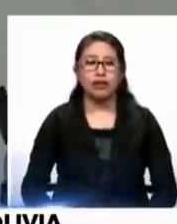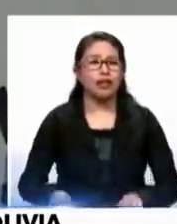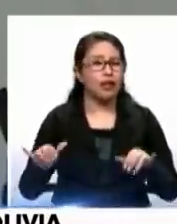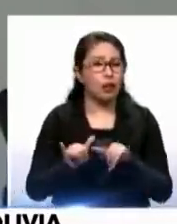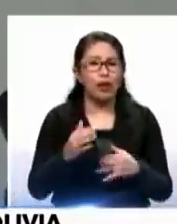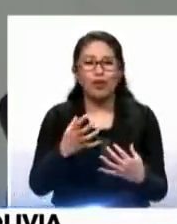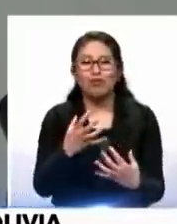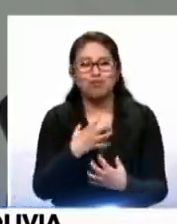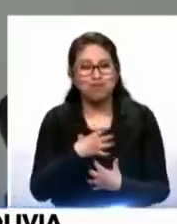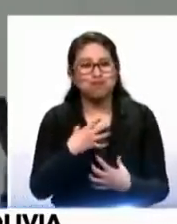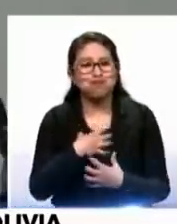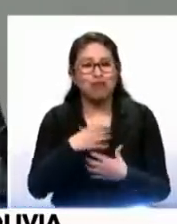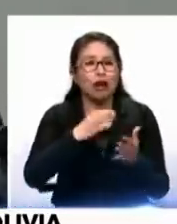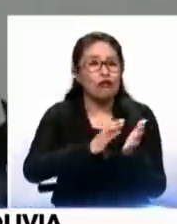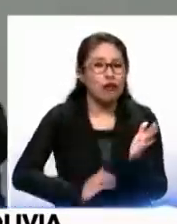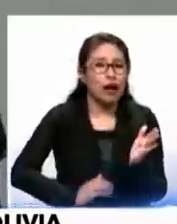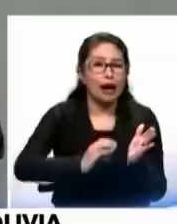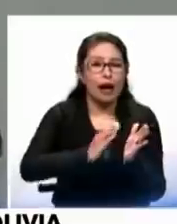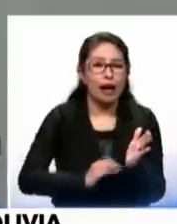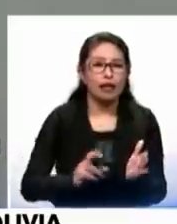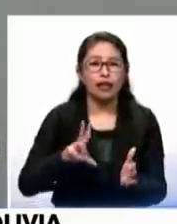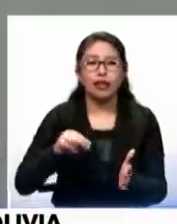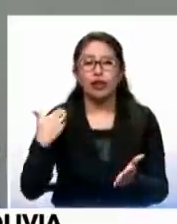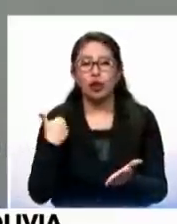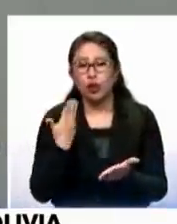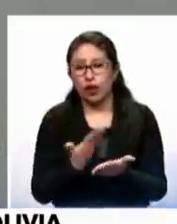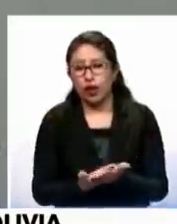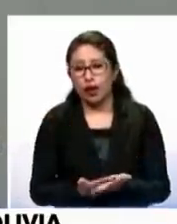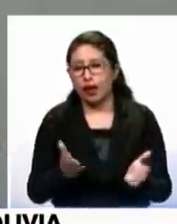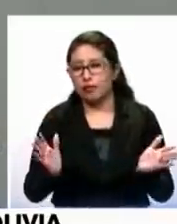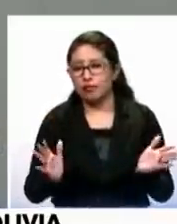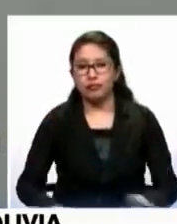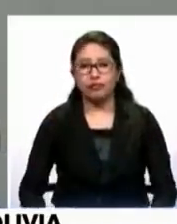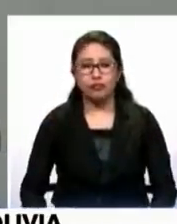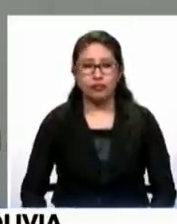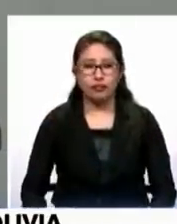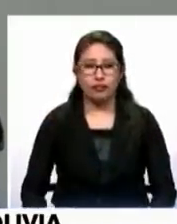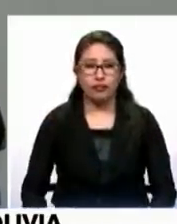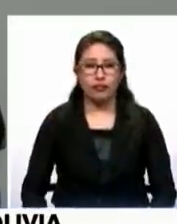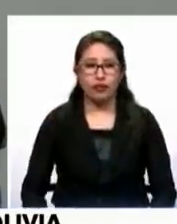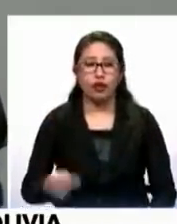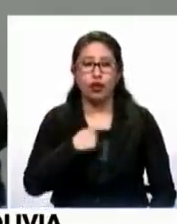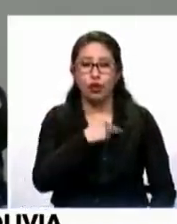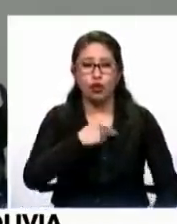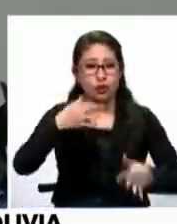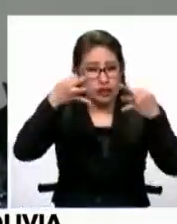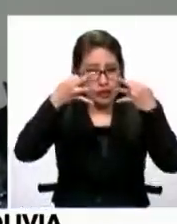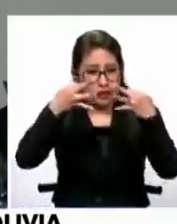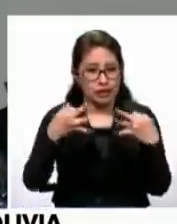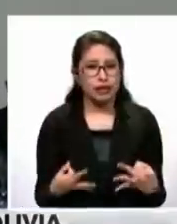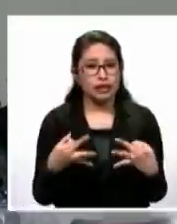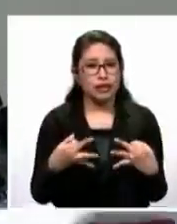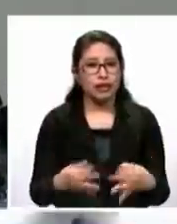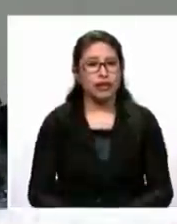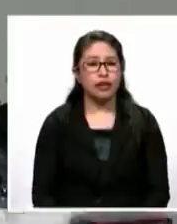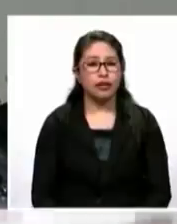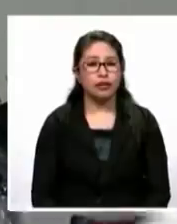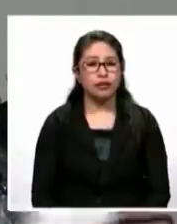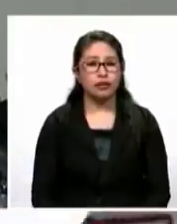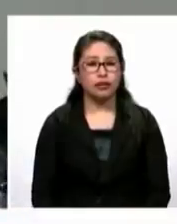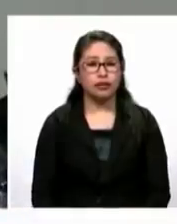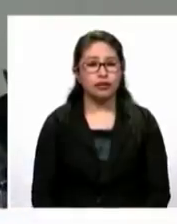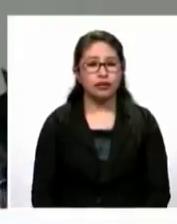quejas de que no les han llegado, y eso no puede ser. Por eso es que hemos decidido como gobierno